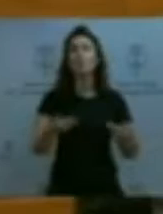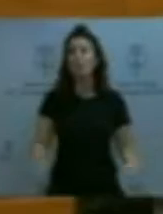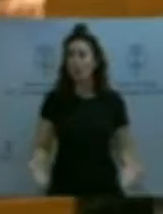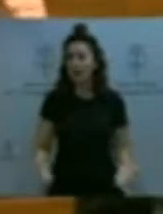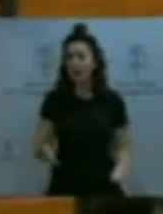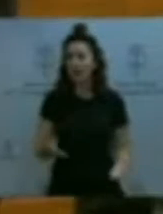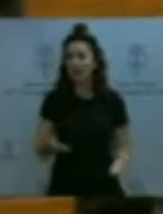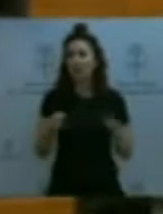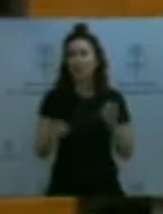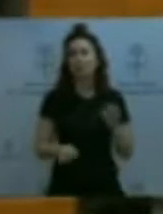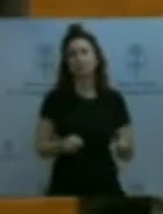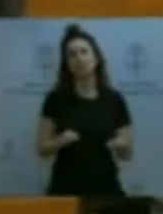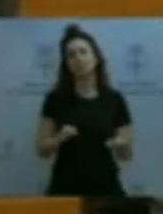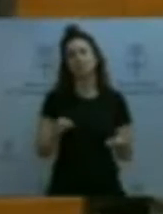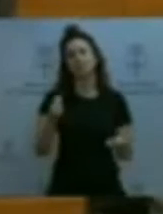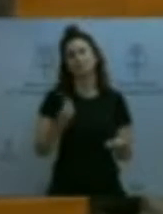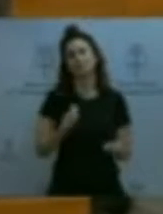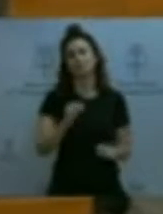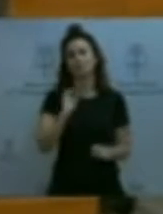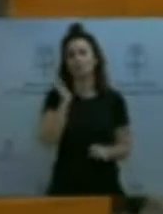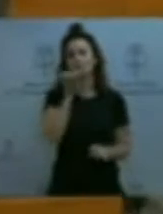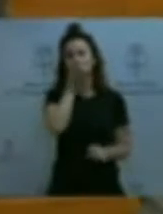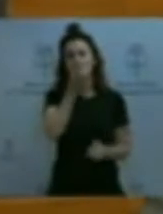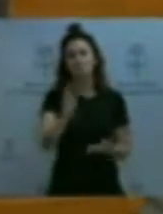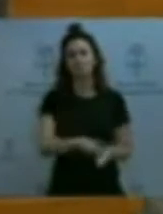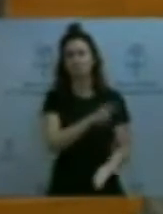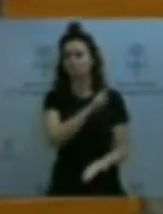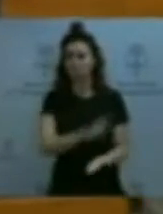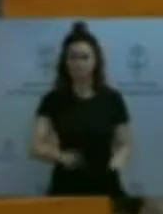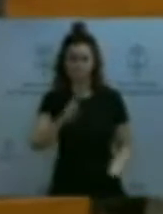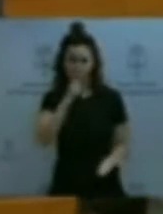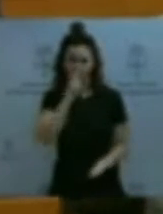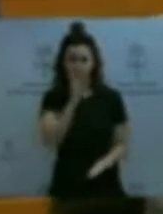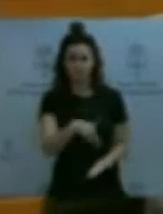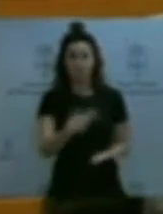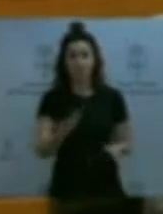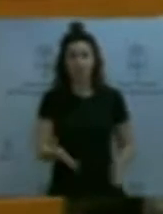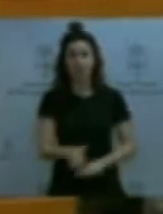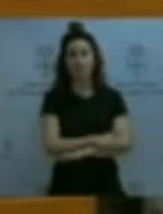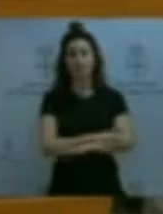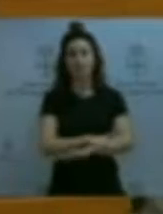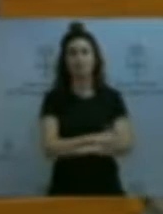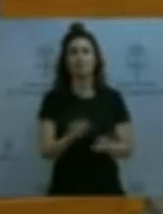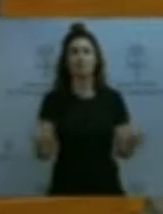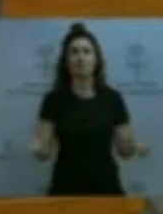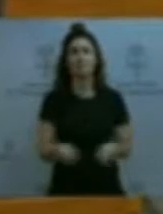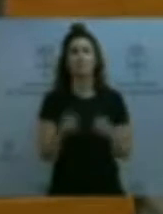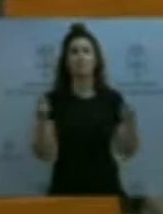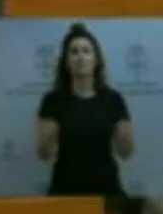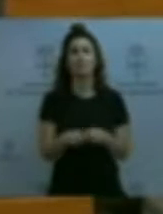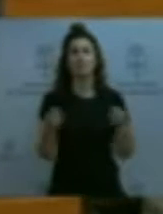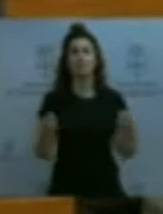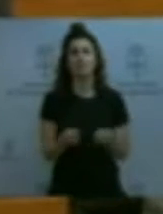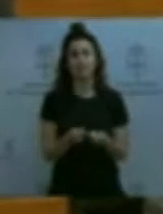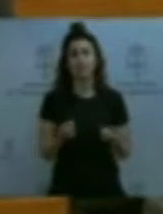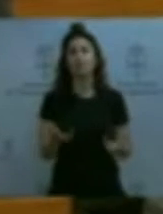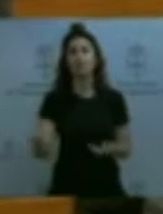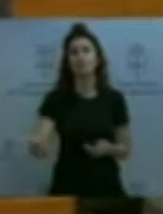pedazos. Y ese Gobierno que se cae a pedazos lo que ha hecho es volver a 16 años atrás, o a 14 años atrás para ser más exactos, que